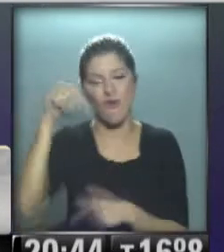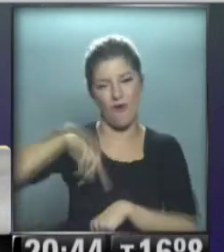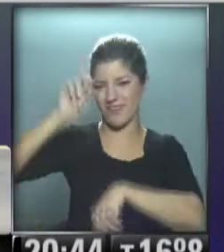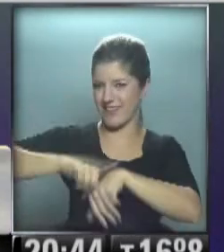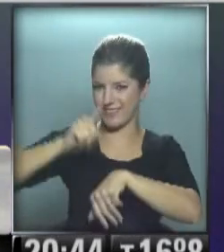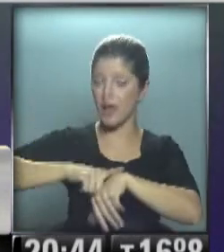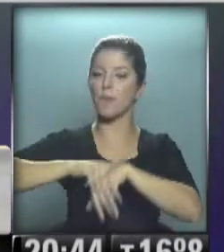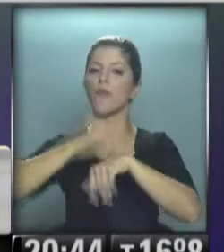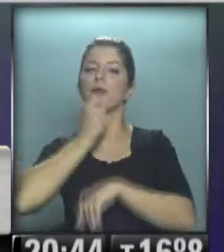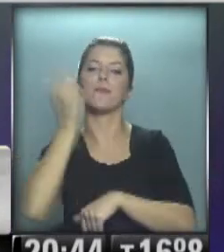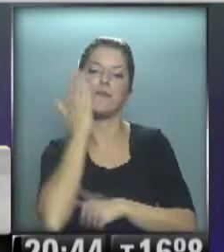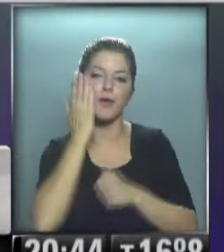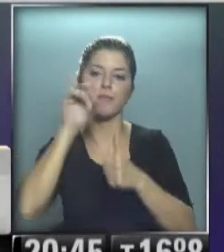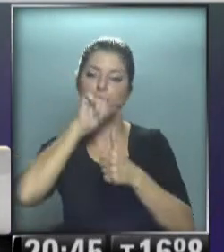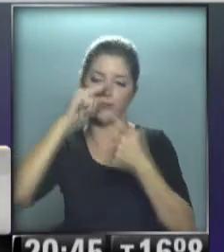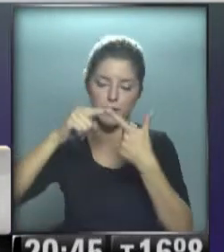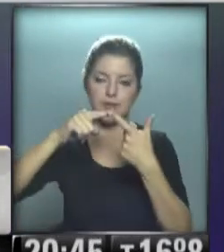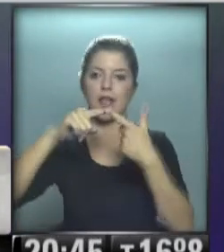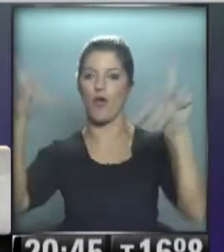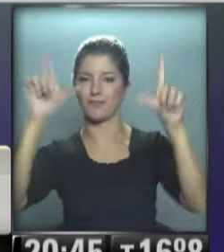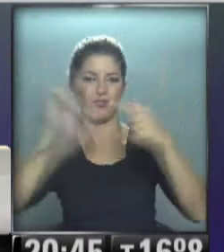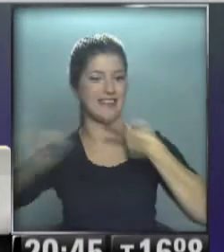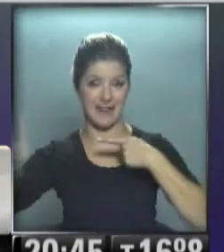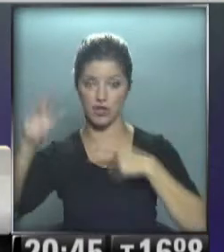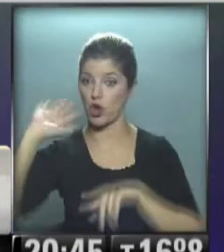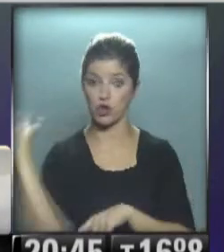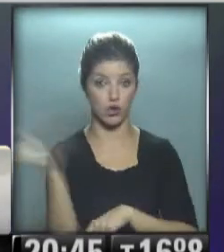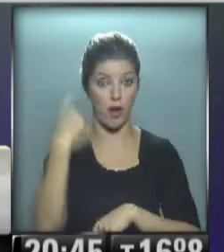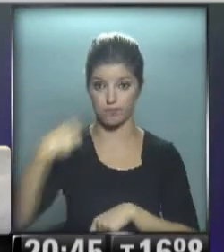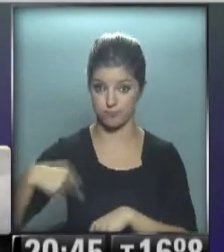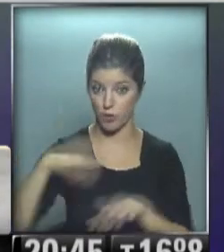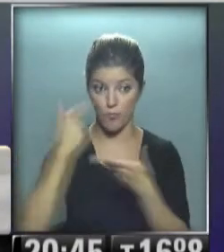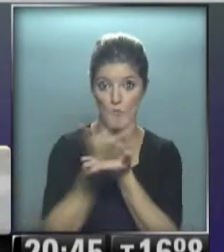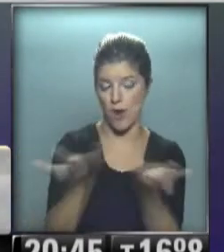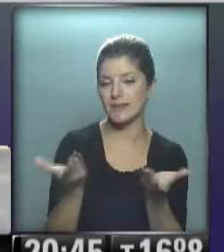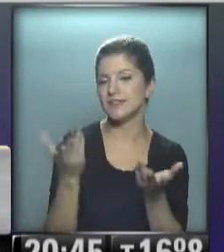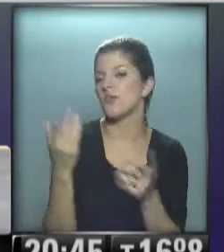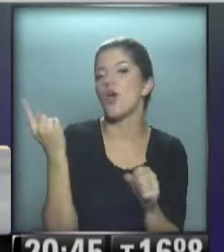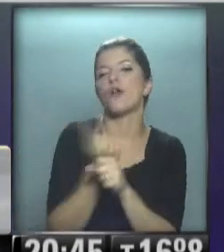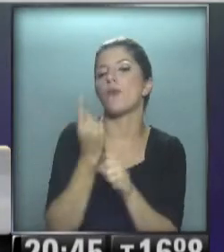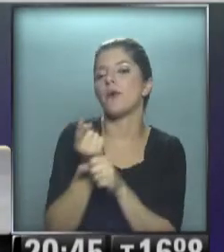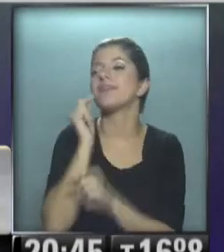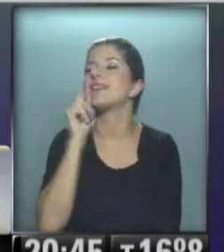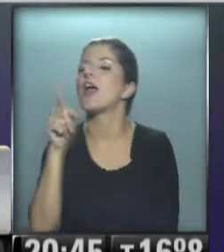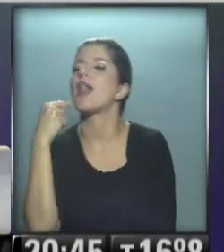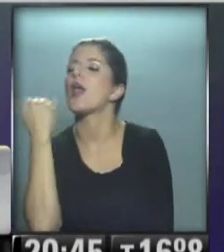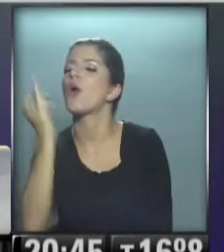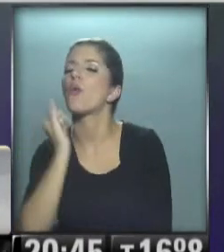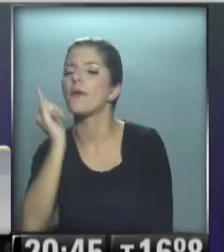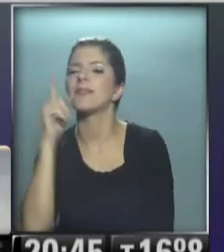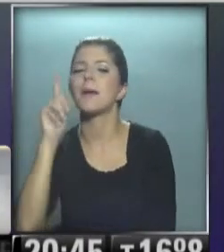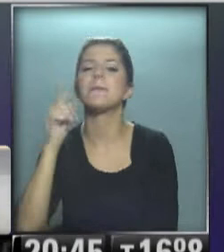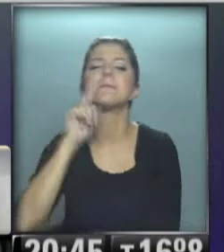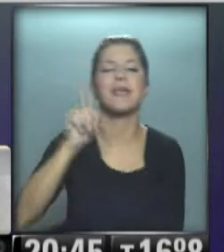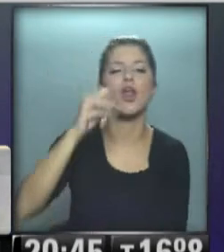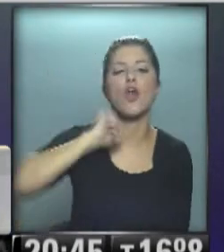las redes sociales, con la transmisión en vivo que hay de todas las cosas, sería imposible que le fuesen a contar los más de 1000 goles que hacía